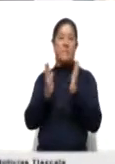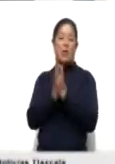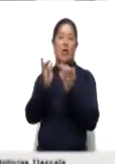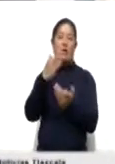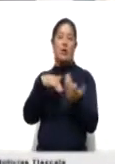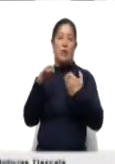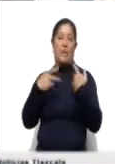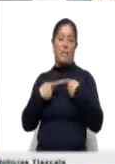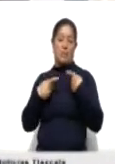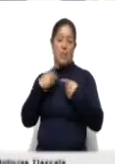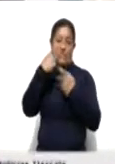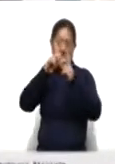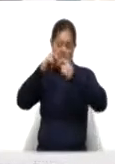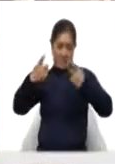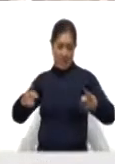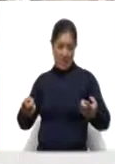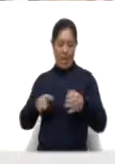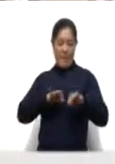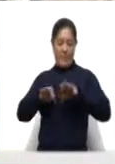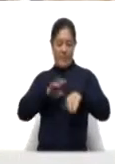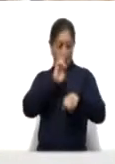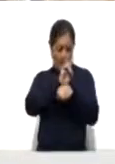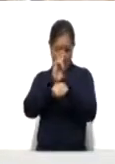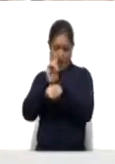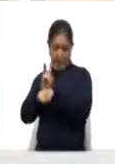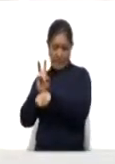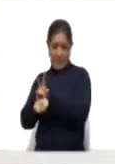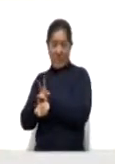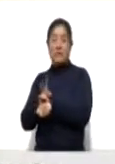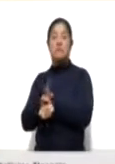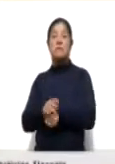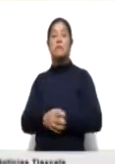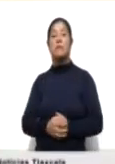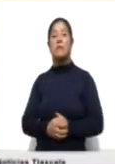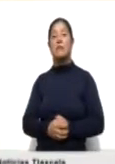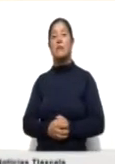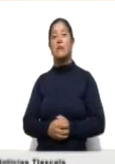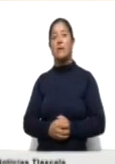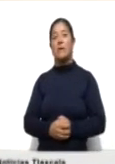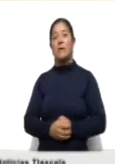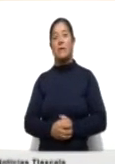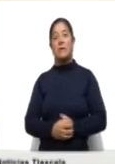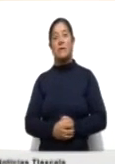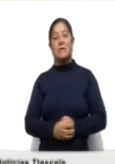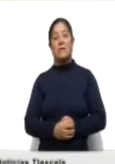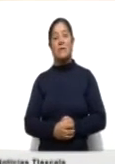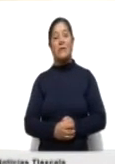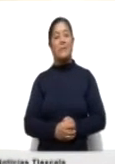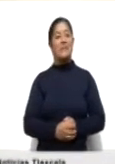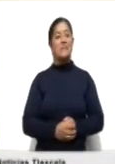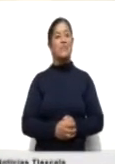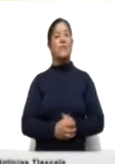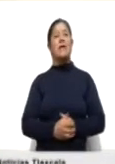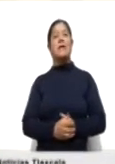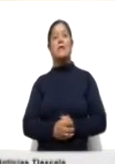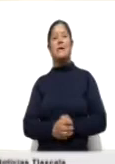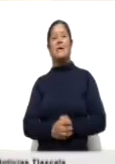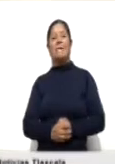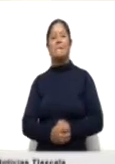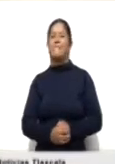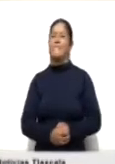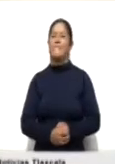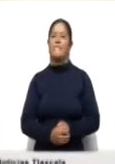organizados para desarrollar acciones de vigilancia en la gestión pública. Quiero platicarles que esta es una